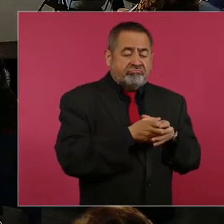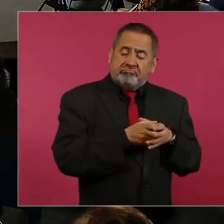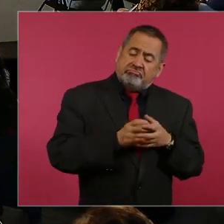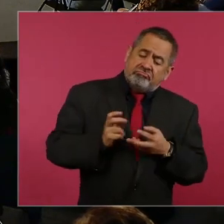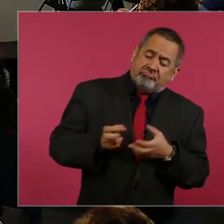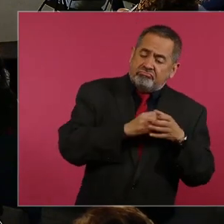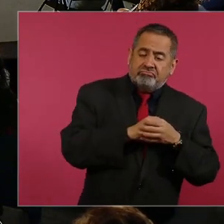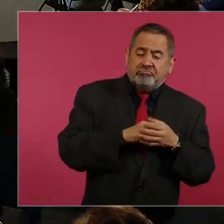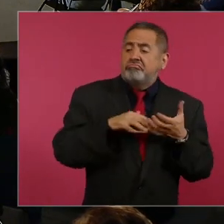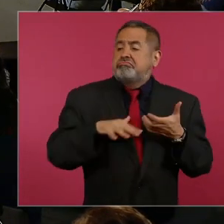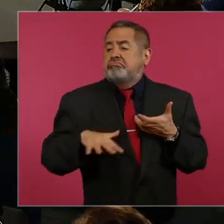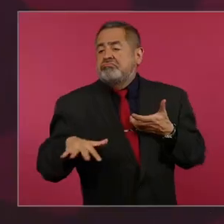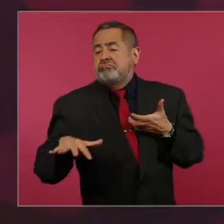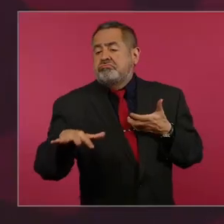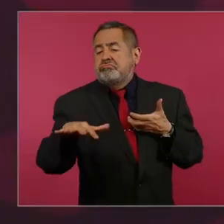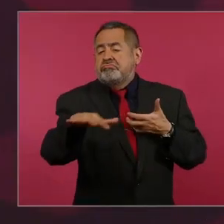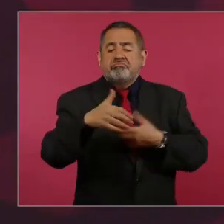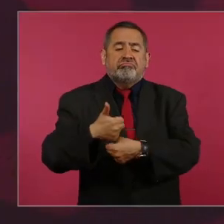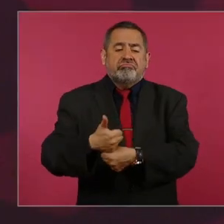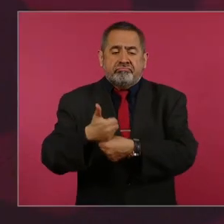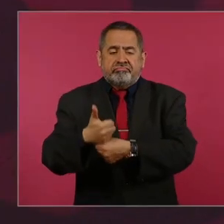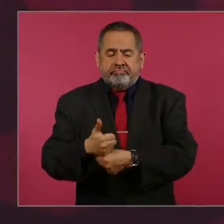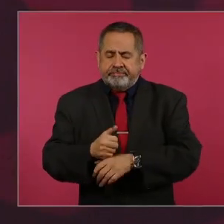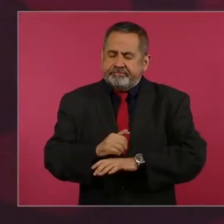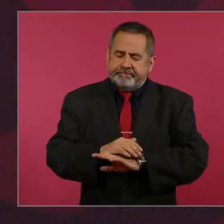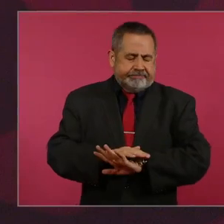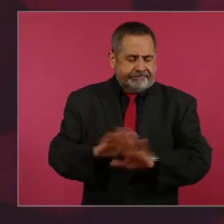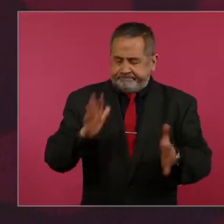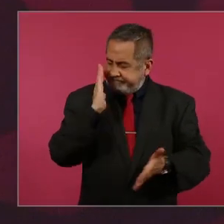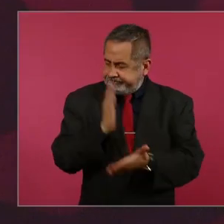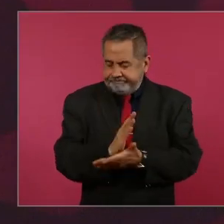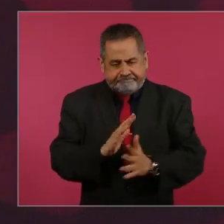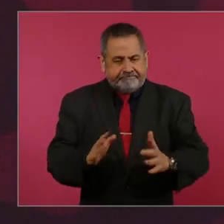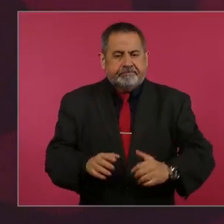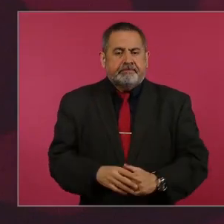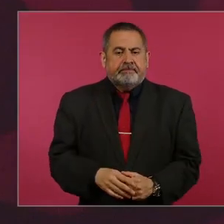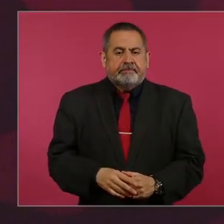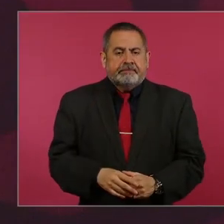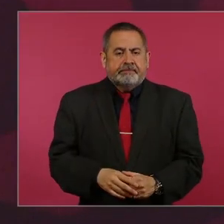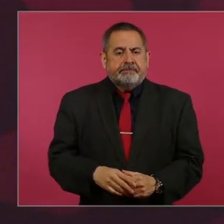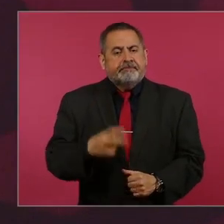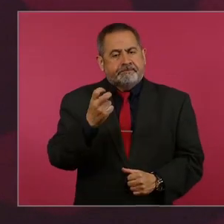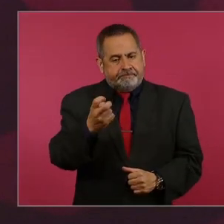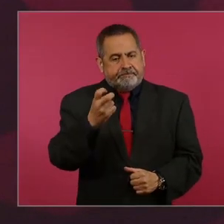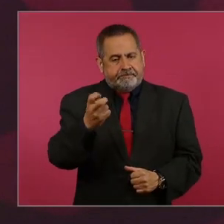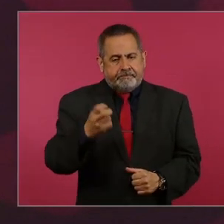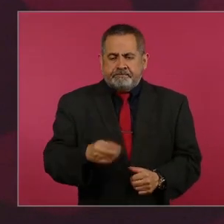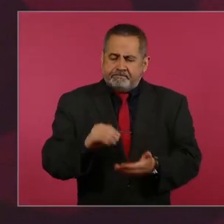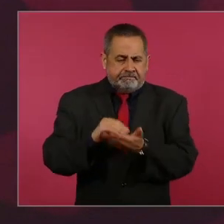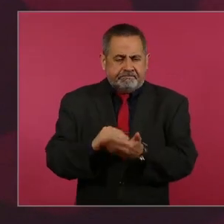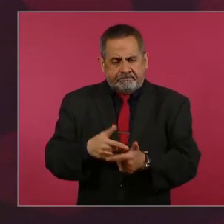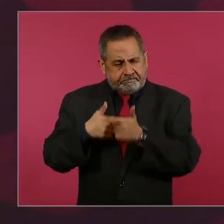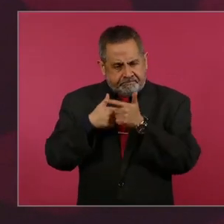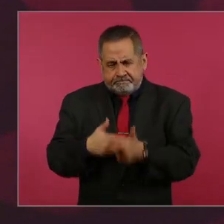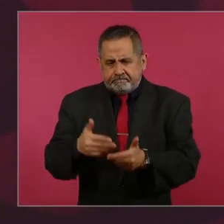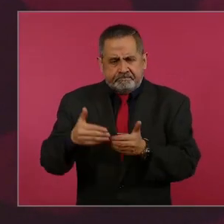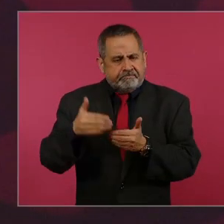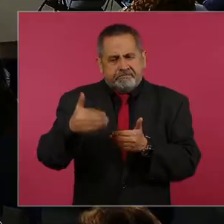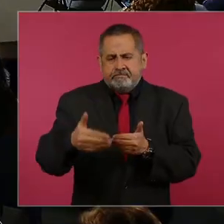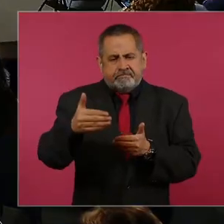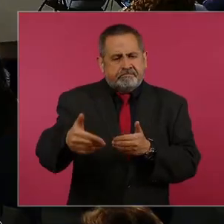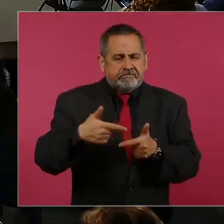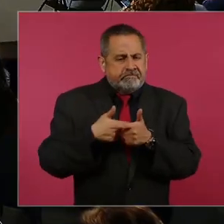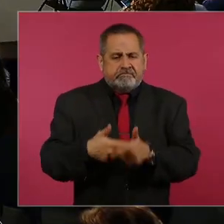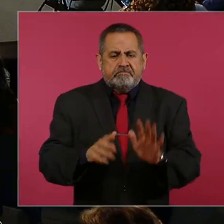costa del sufrimiento de la mayoría del pueblo. Entonces, vamos a seguir así y no es